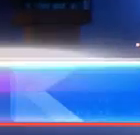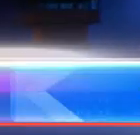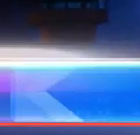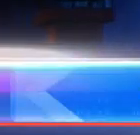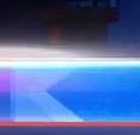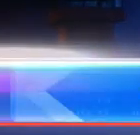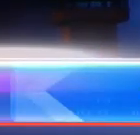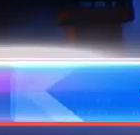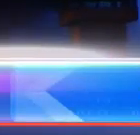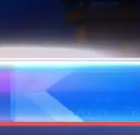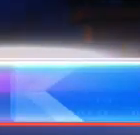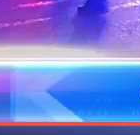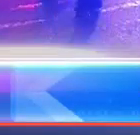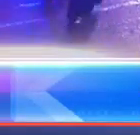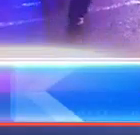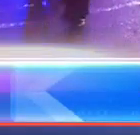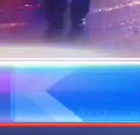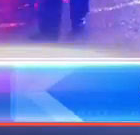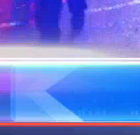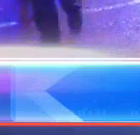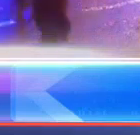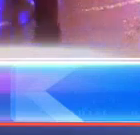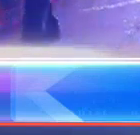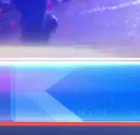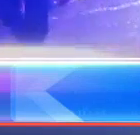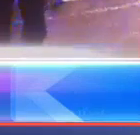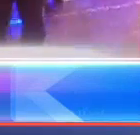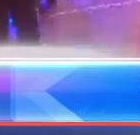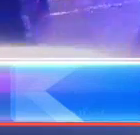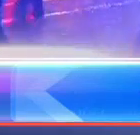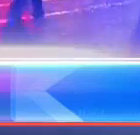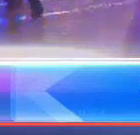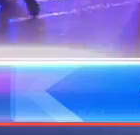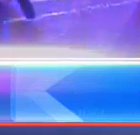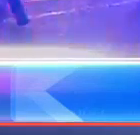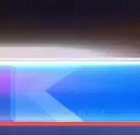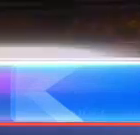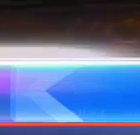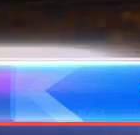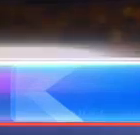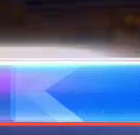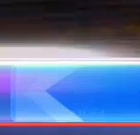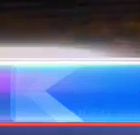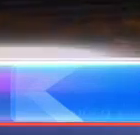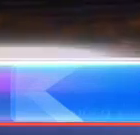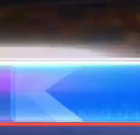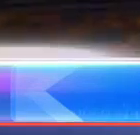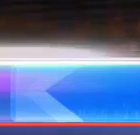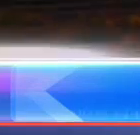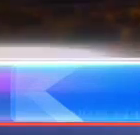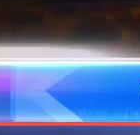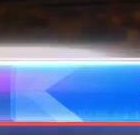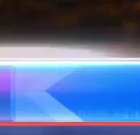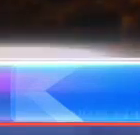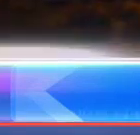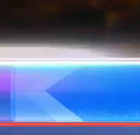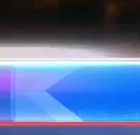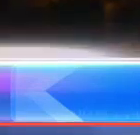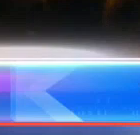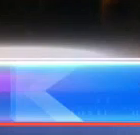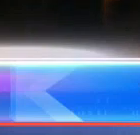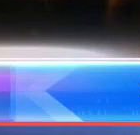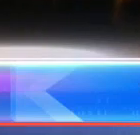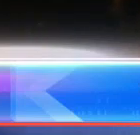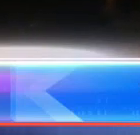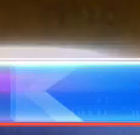14 reos que lograron fugar de la penitenciaría del Litoral fueron recapturados por la policía. En el operativo se